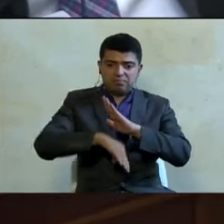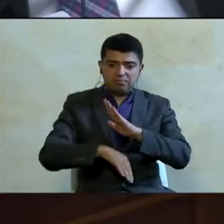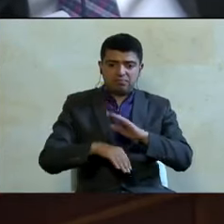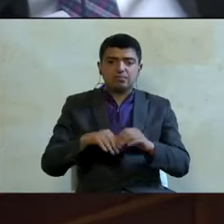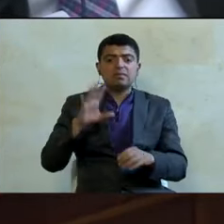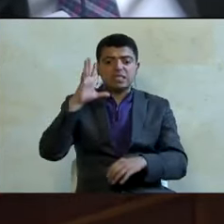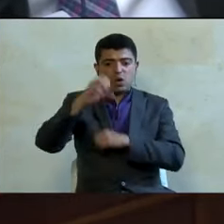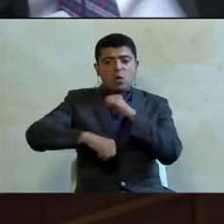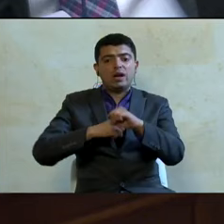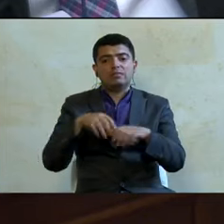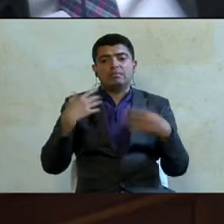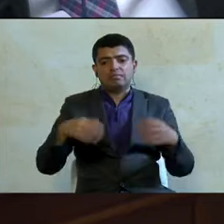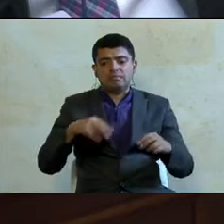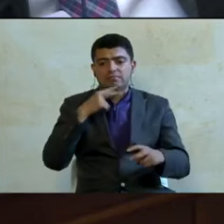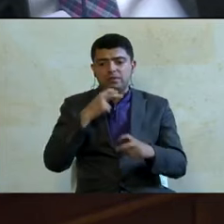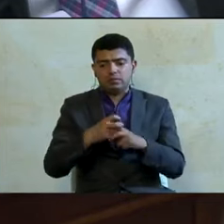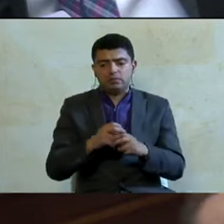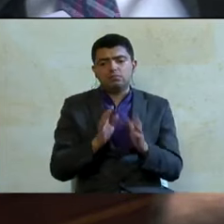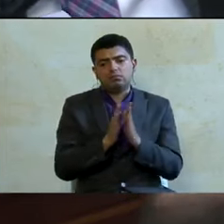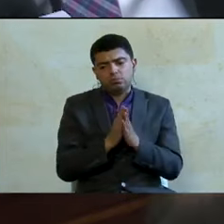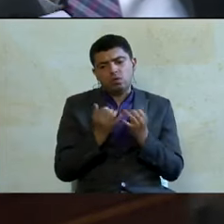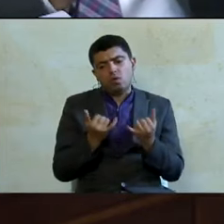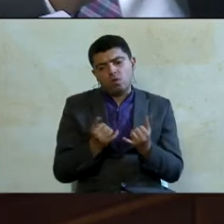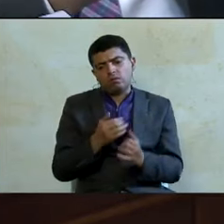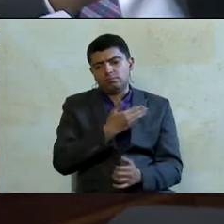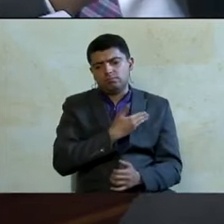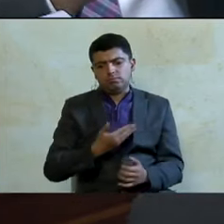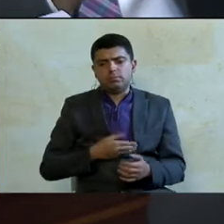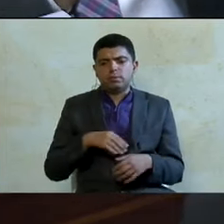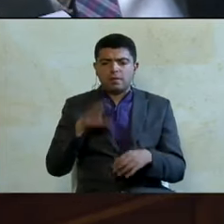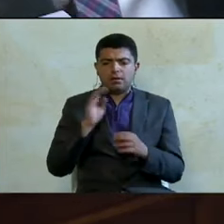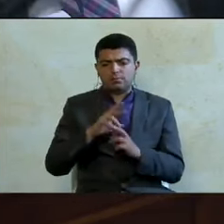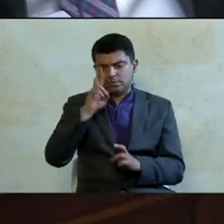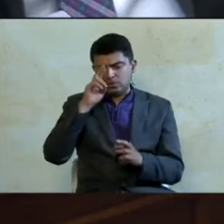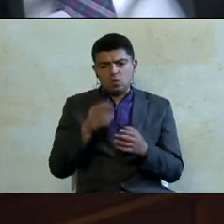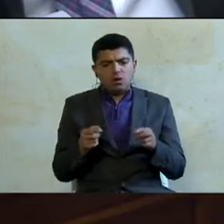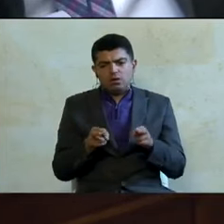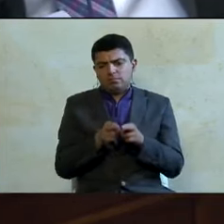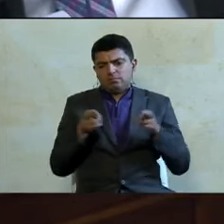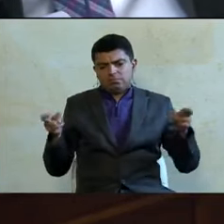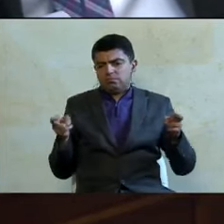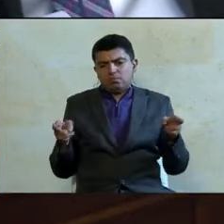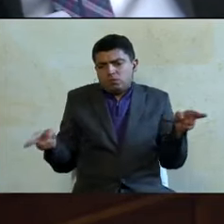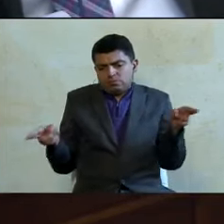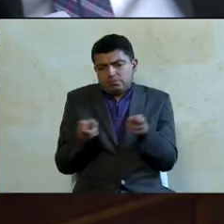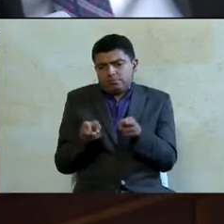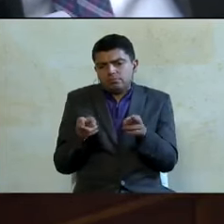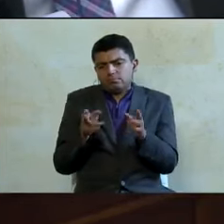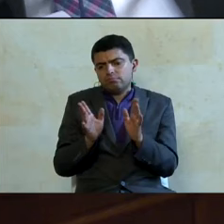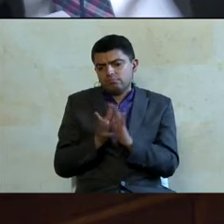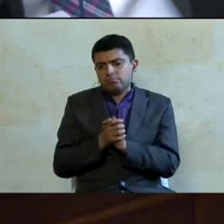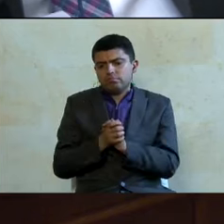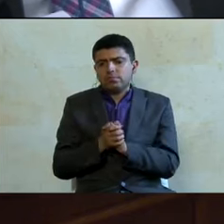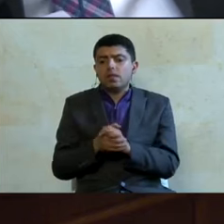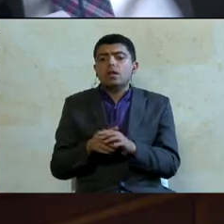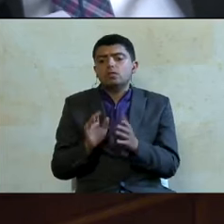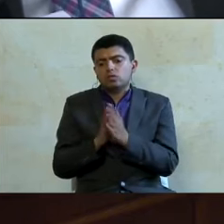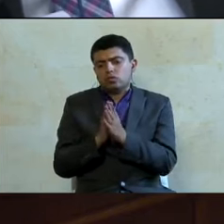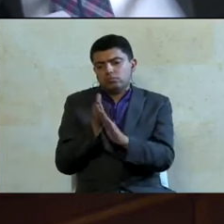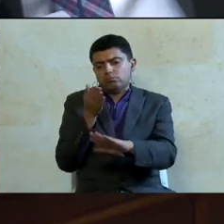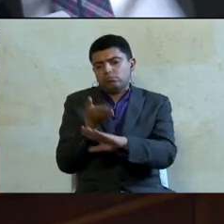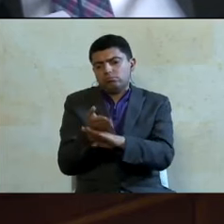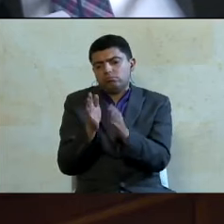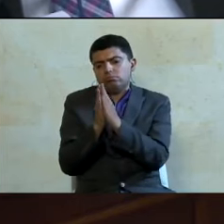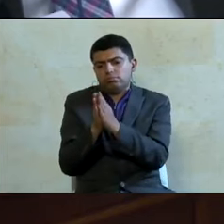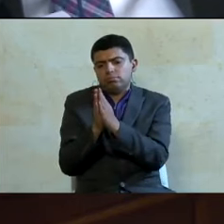5 años por eso señor presidente con el mayor respeto y para no extenderme en el uso de la palabra Solicito a